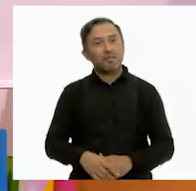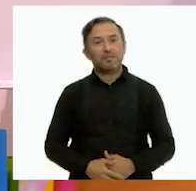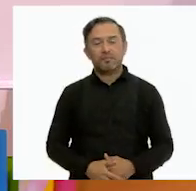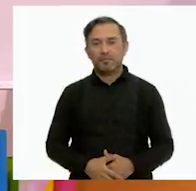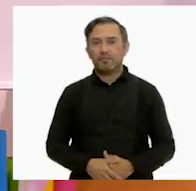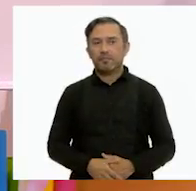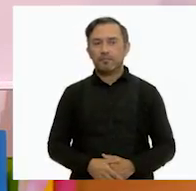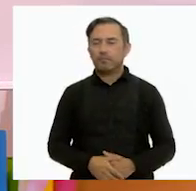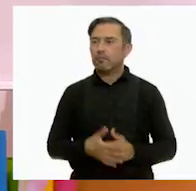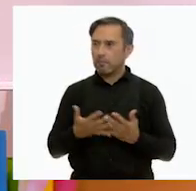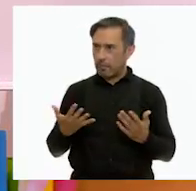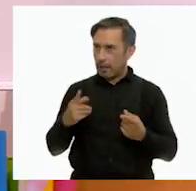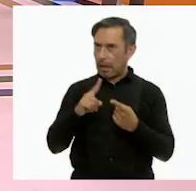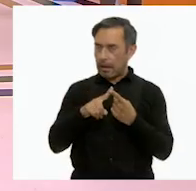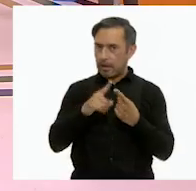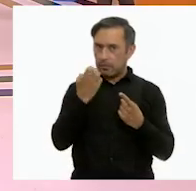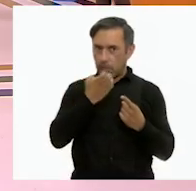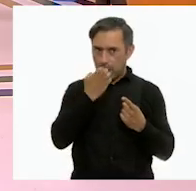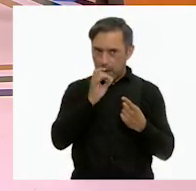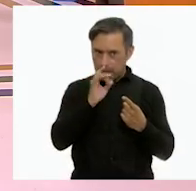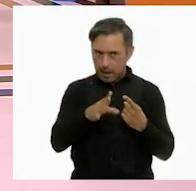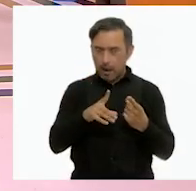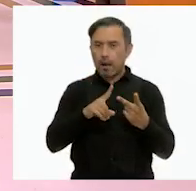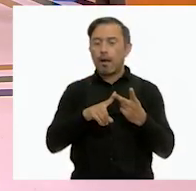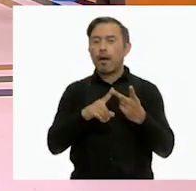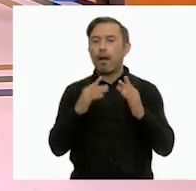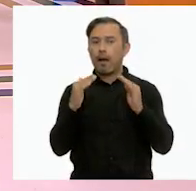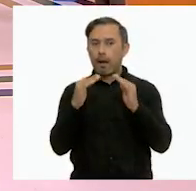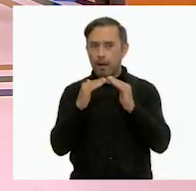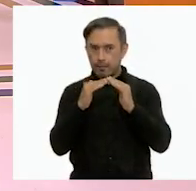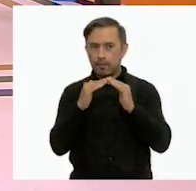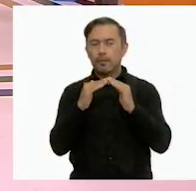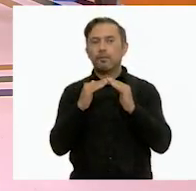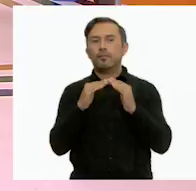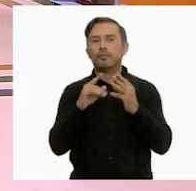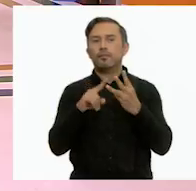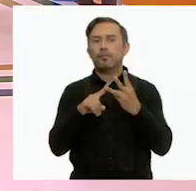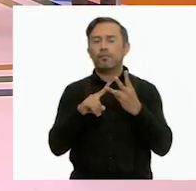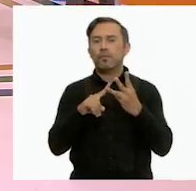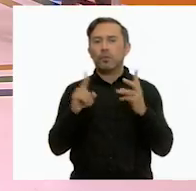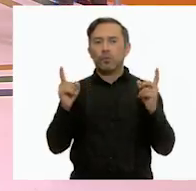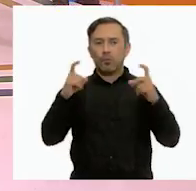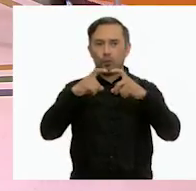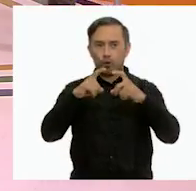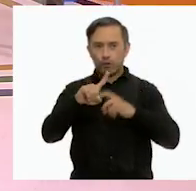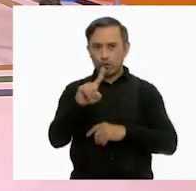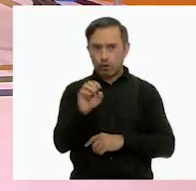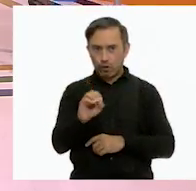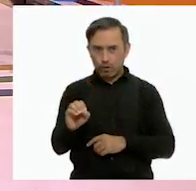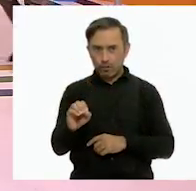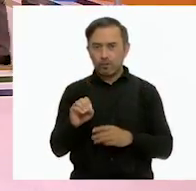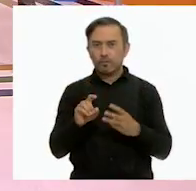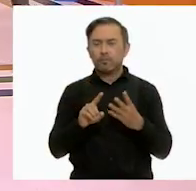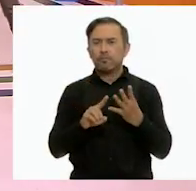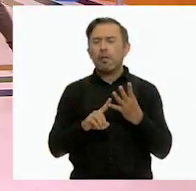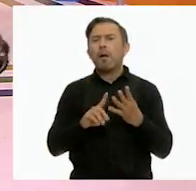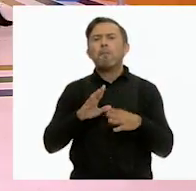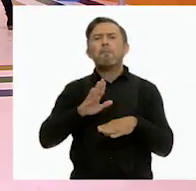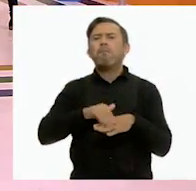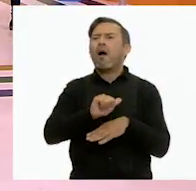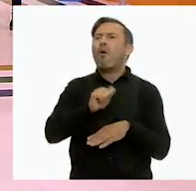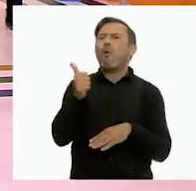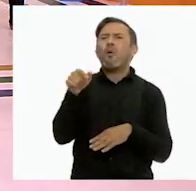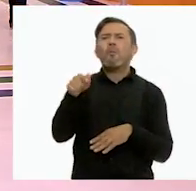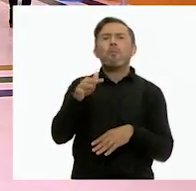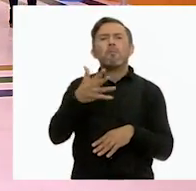Entonces ya tenemos la escuela, la casa, un zoológico. ¿Dónde más creen que puede